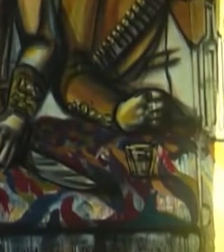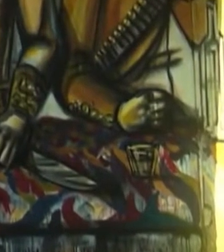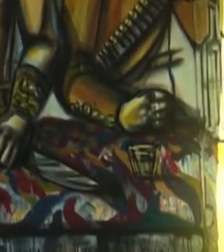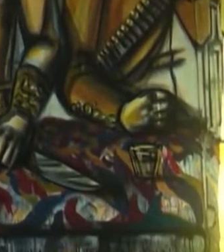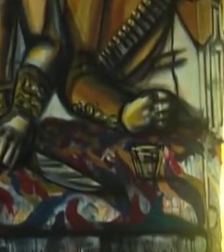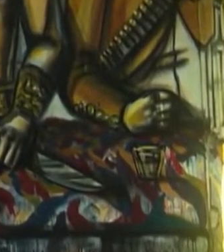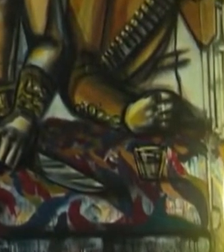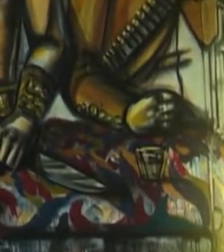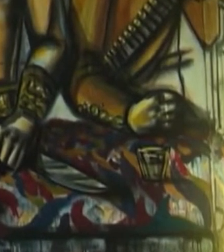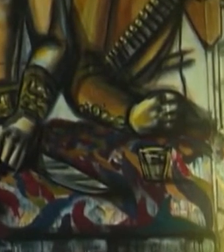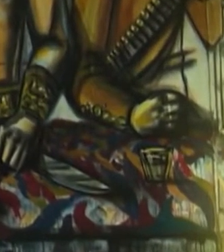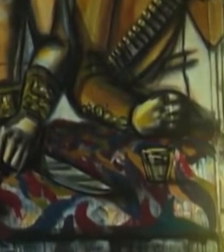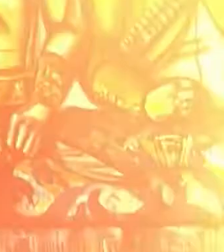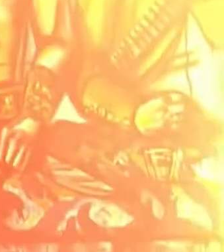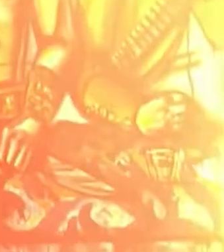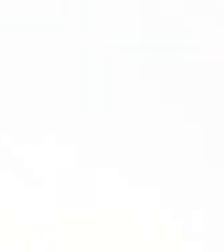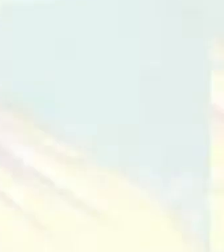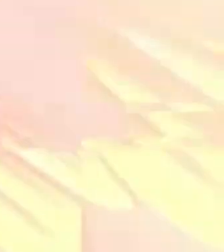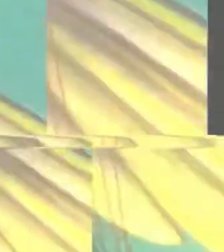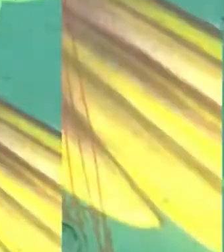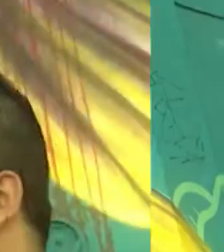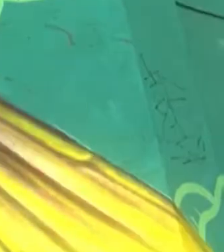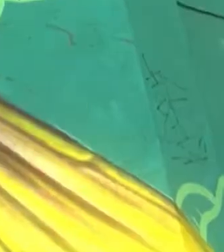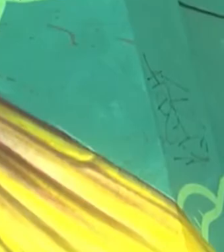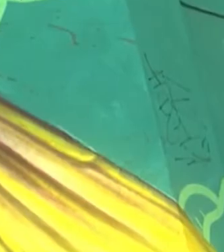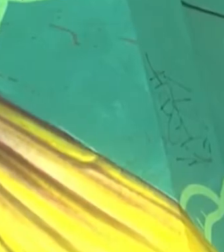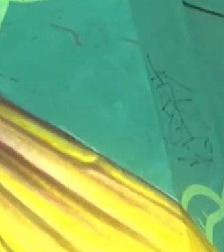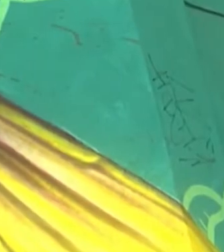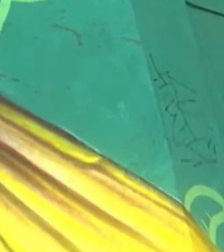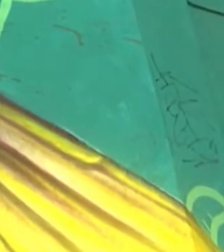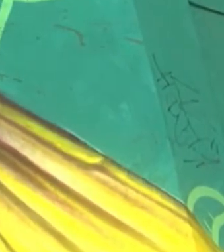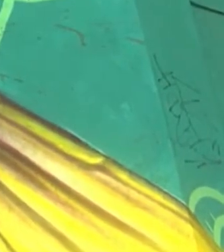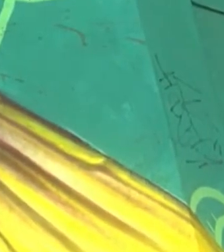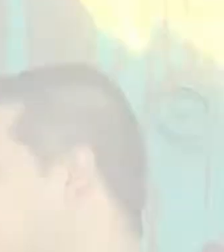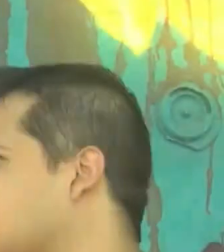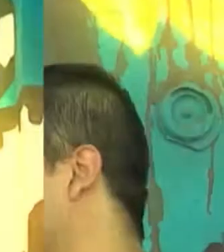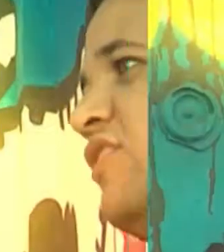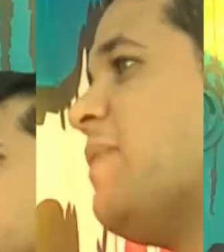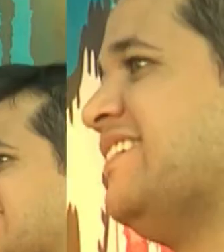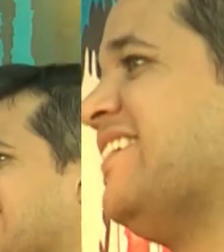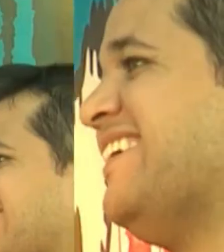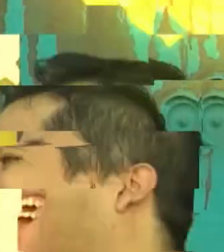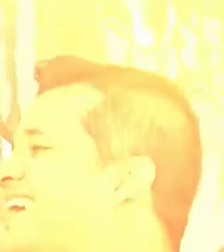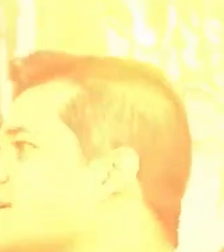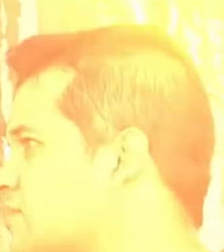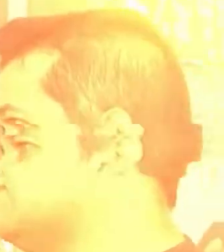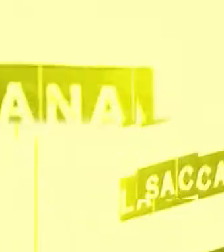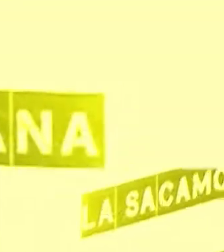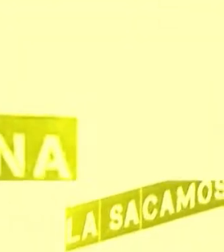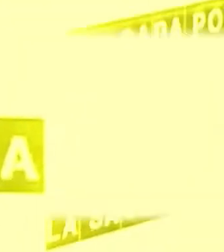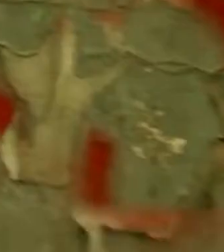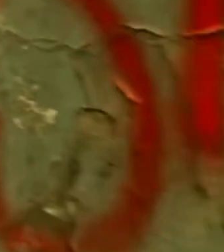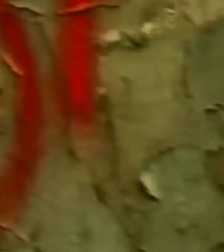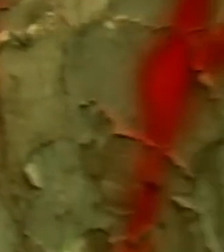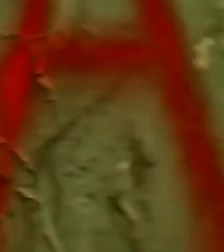con verlo. Y somos dos, somos dos, somos dos. Y somos dos, somos dos, somos dos. Somos dos,